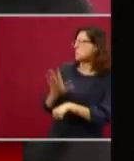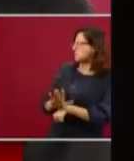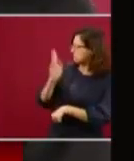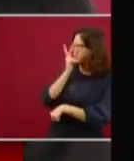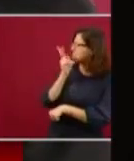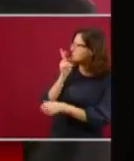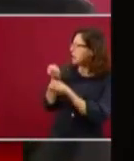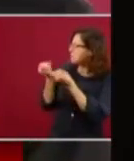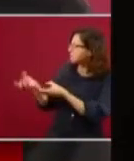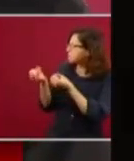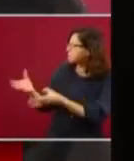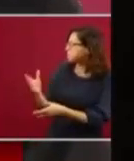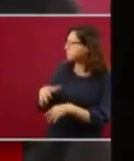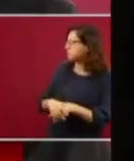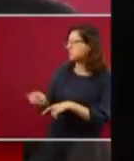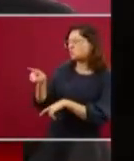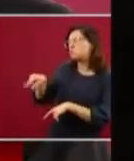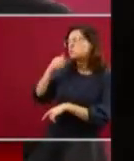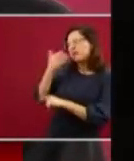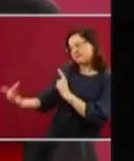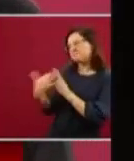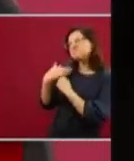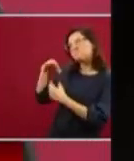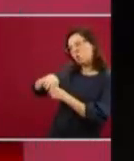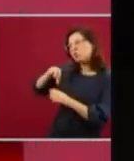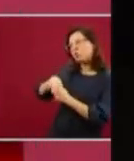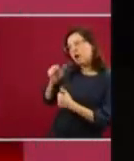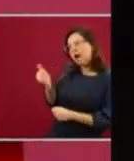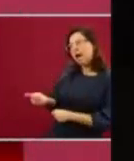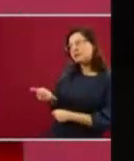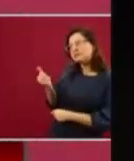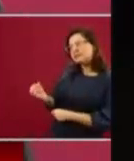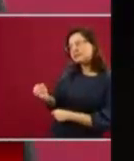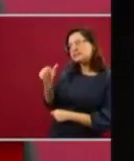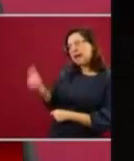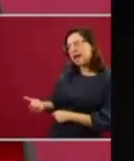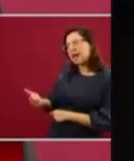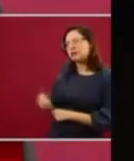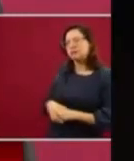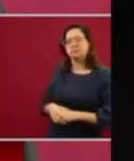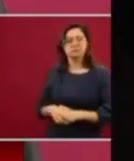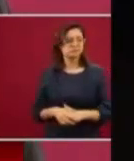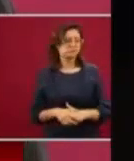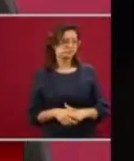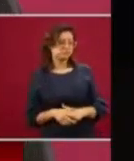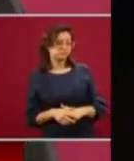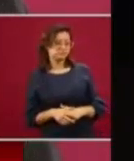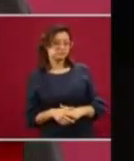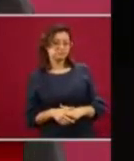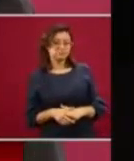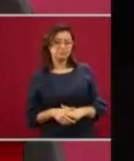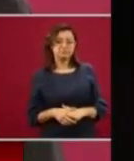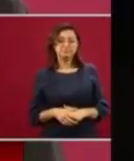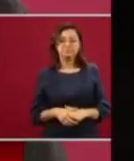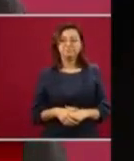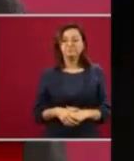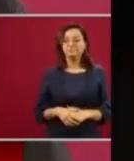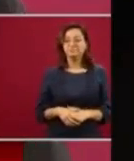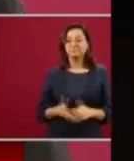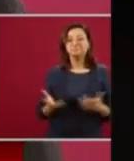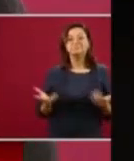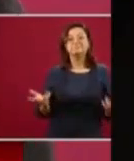sexenio pasado estuvo marcado por tanta corrupción, y un país en el que llevamos viviendo en desigualdad pues desde siempre